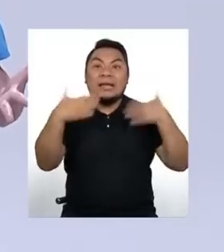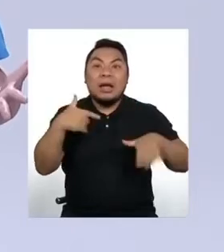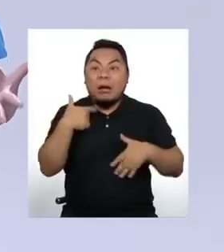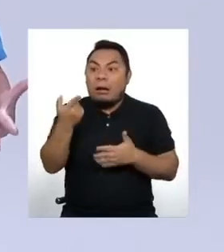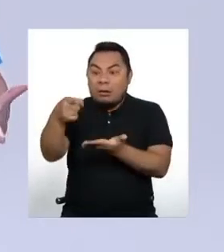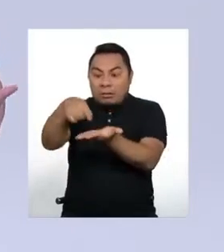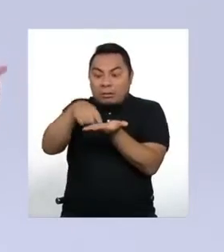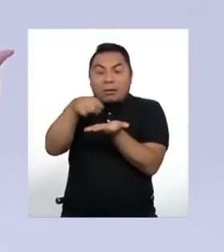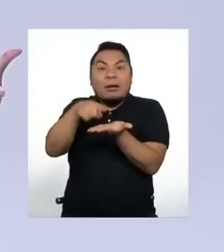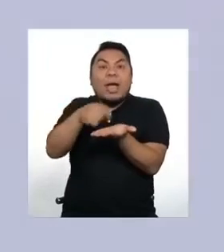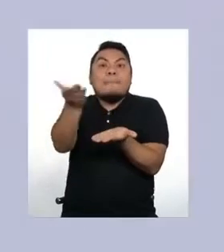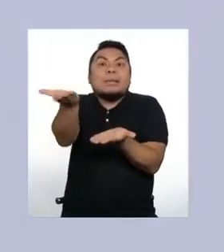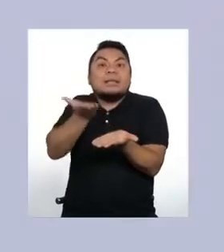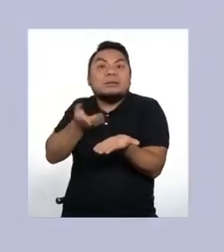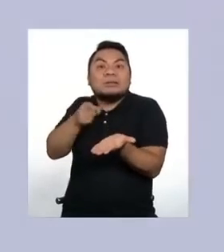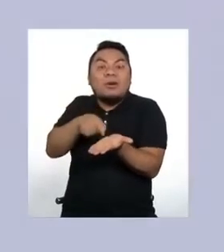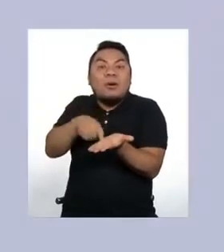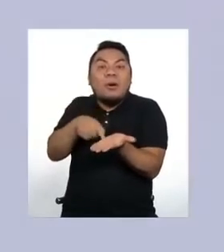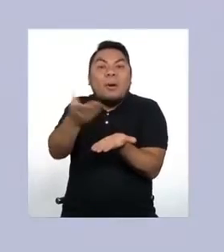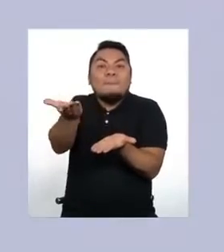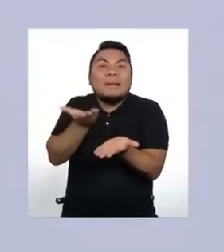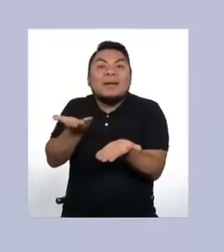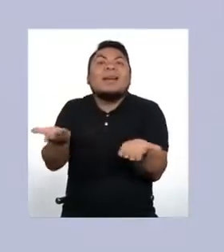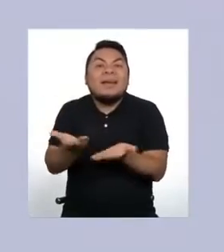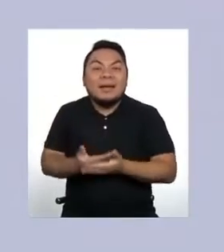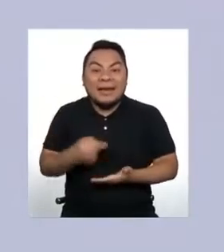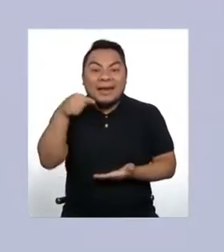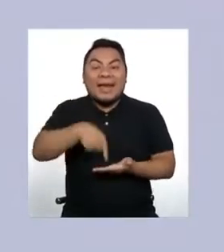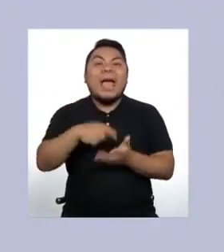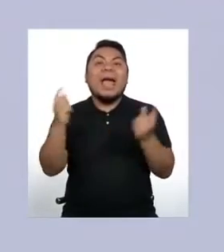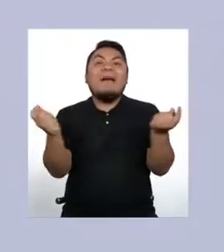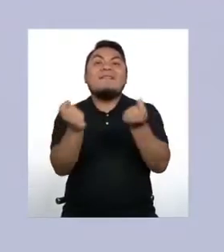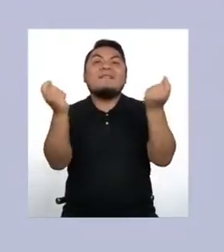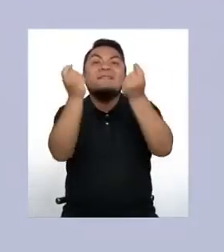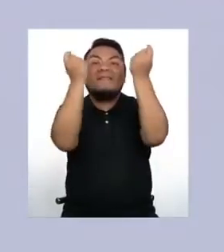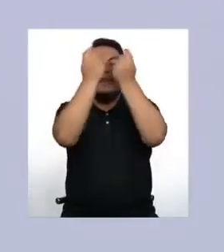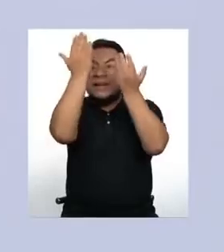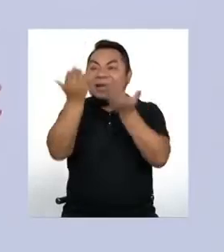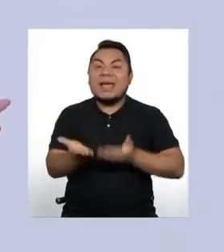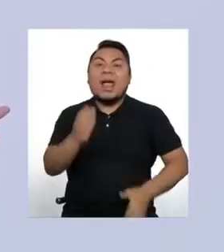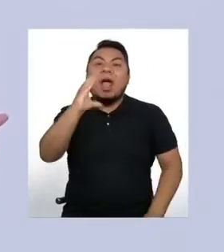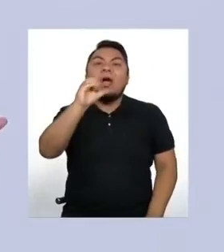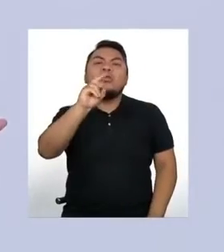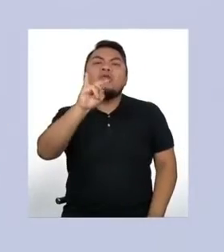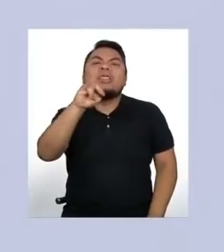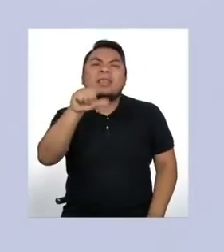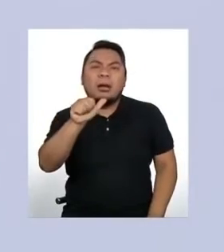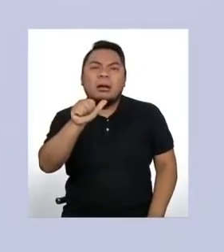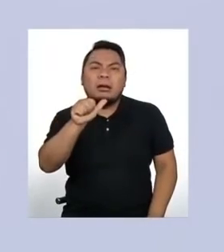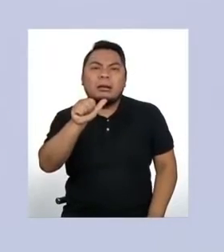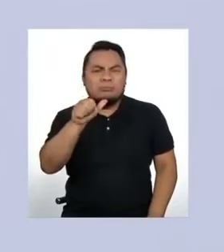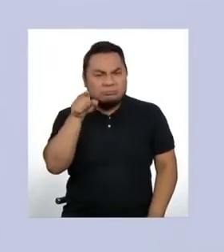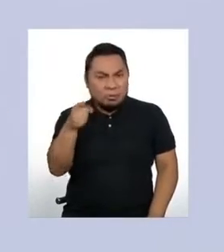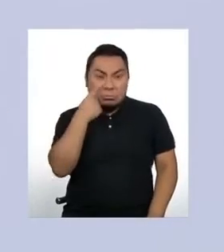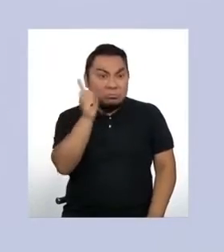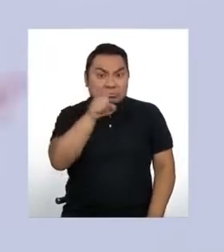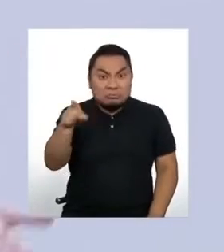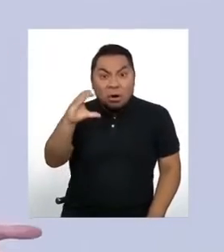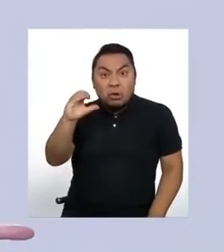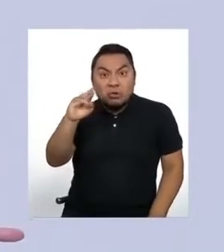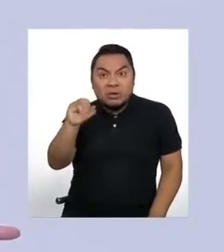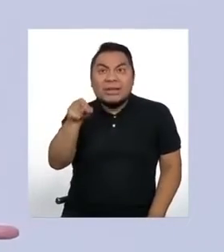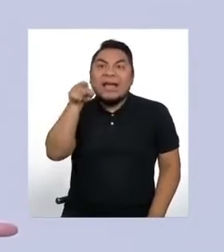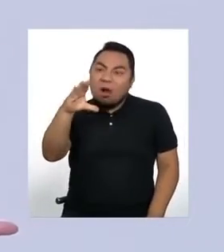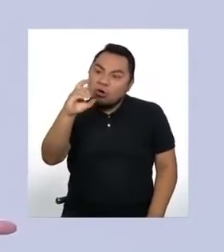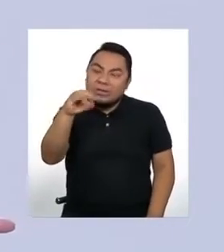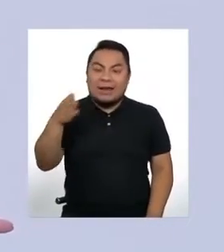contarle previamente las acciones que realizarán y establecer un lugar tranquilo para realizar las actividades, pues en